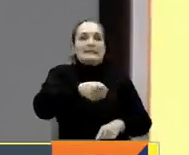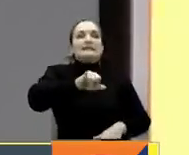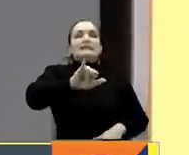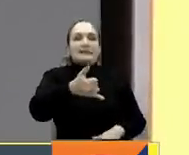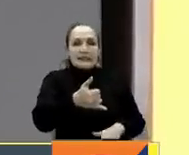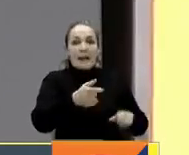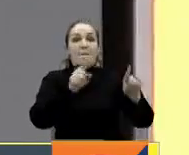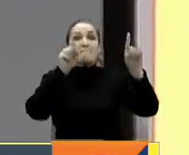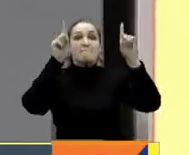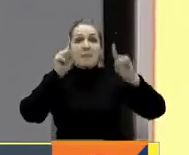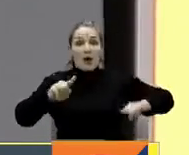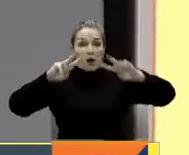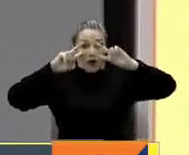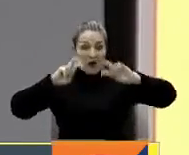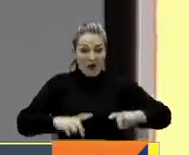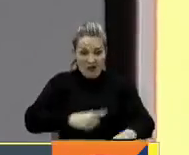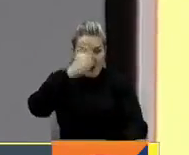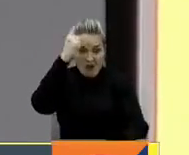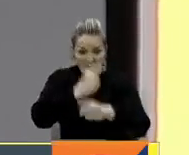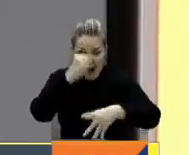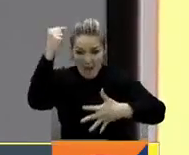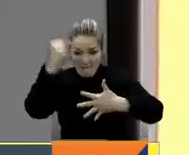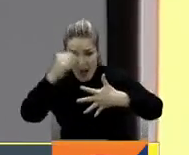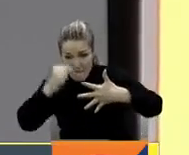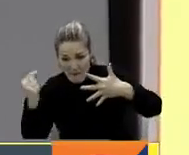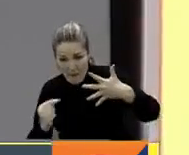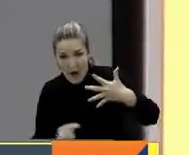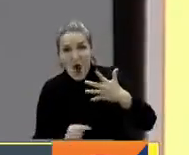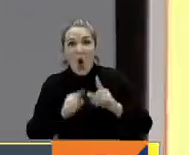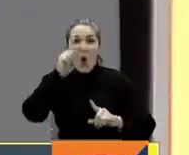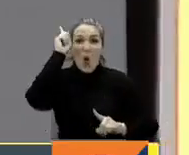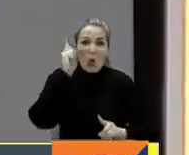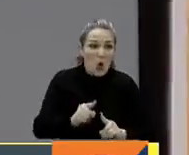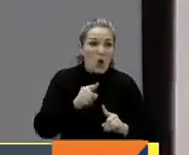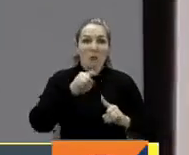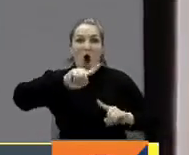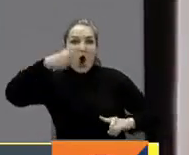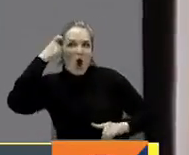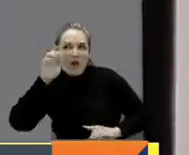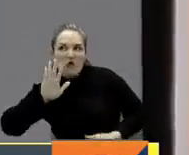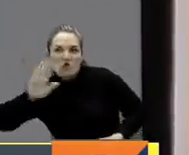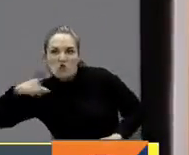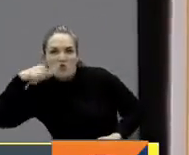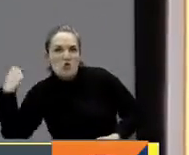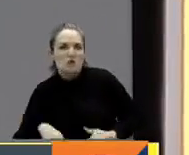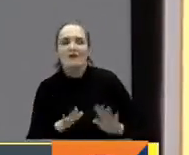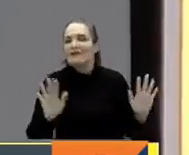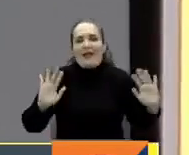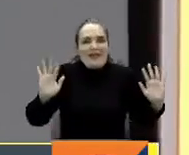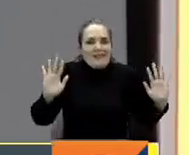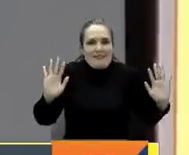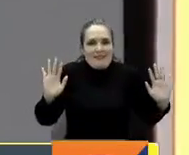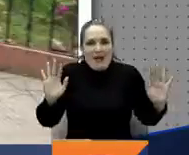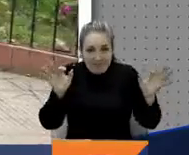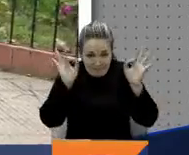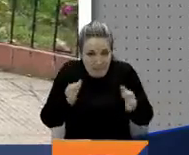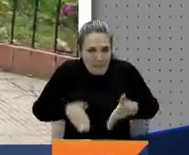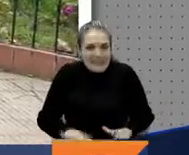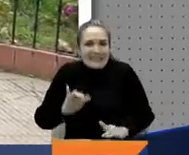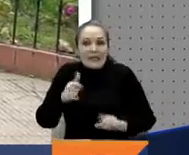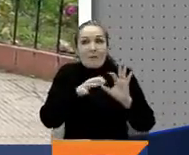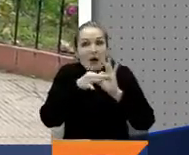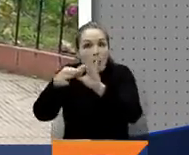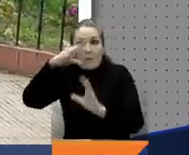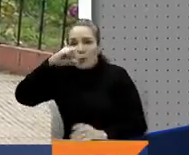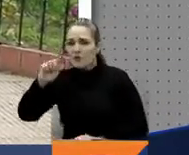nosotros no podemos vincular a ese ciudadano con ningún gobierno propiamente el presidente iván duque reiteró que son